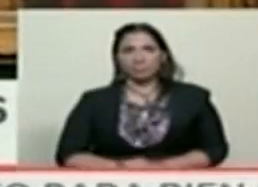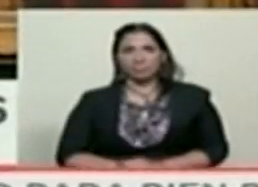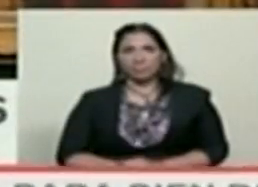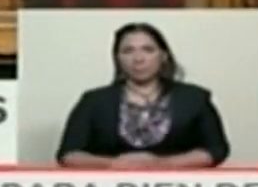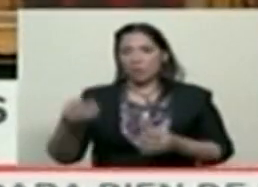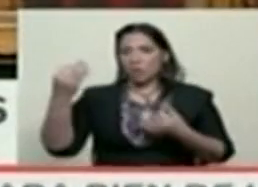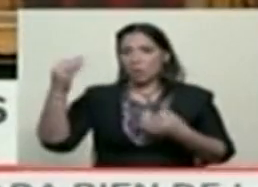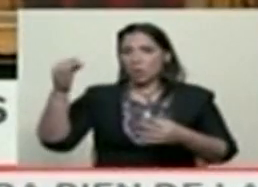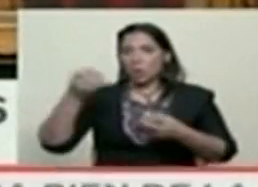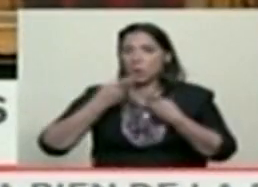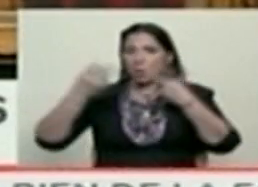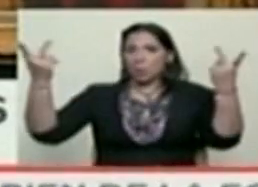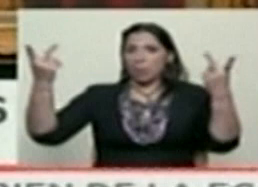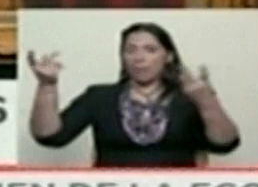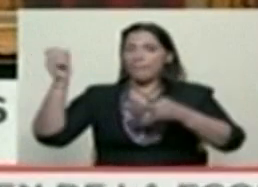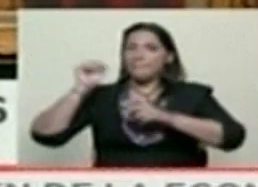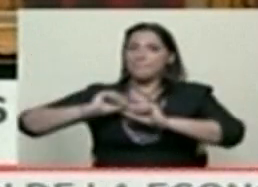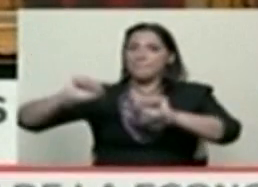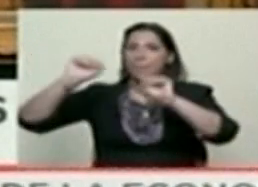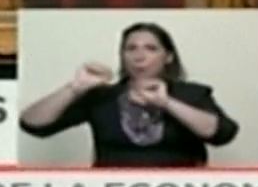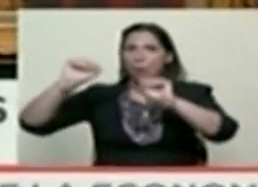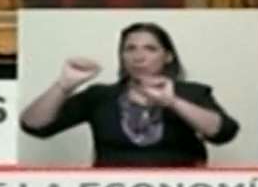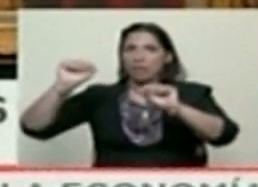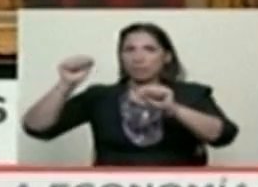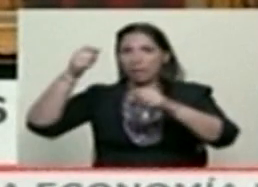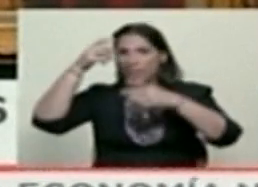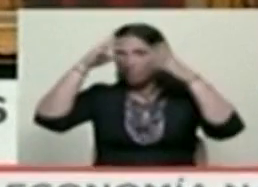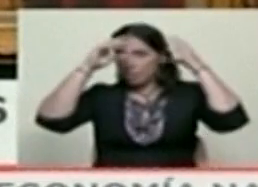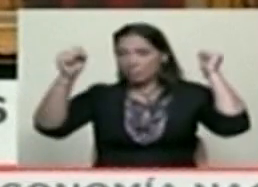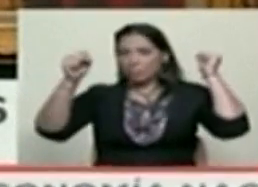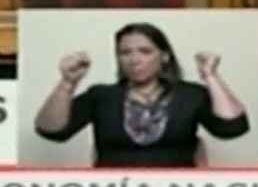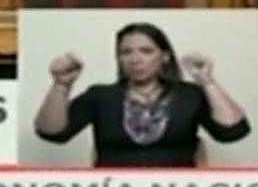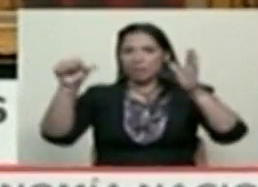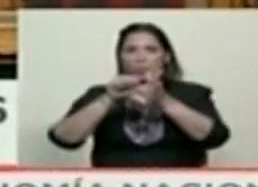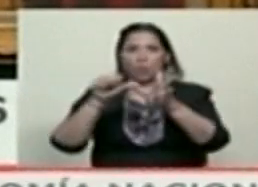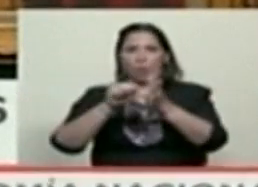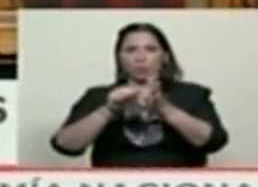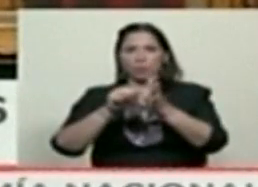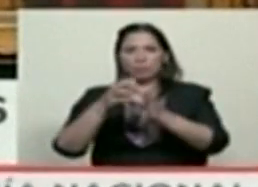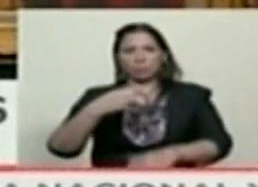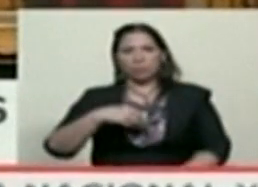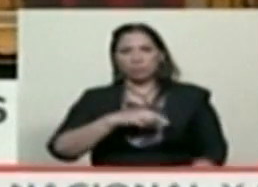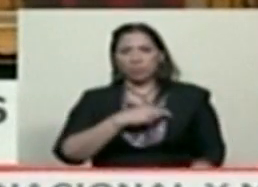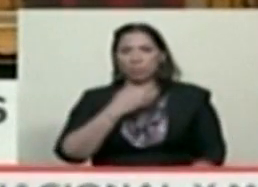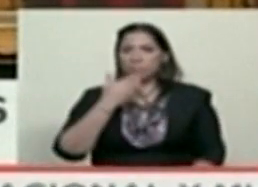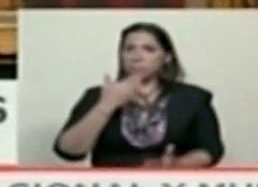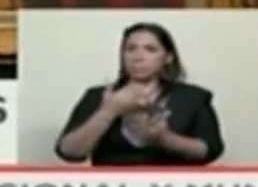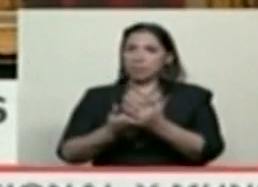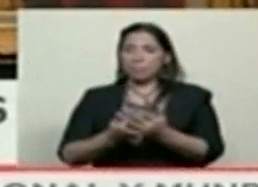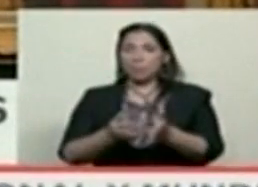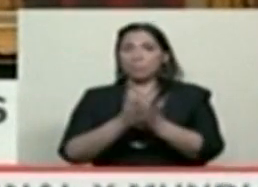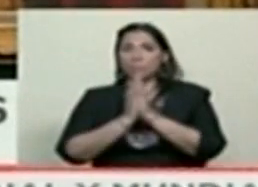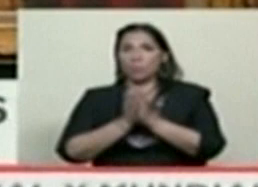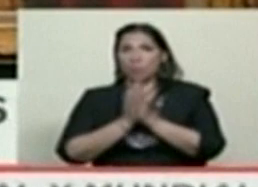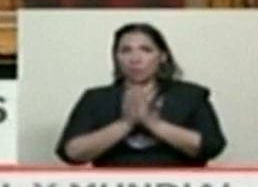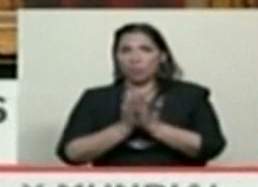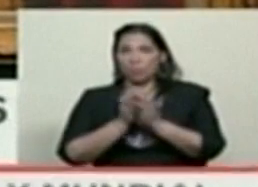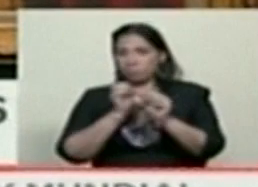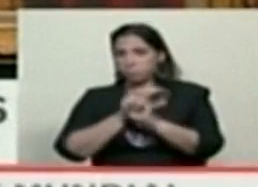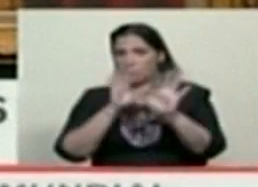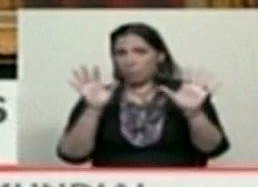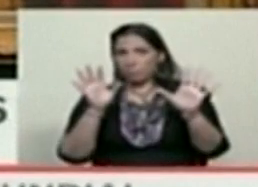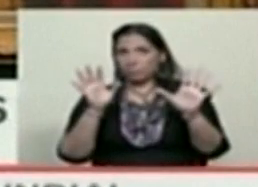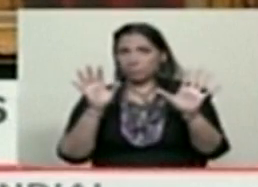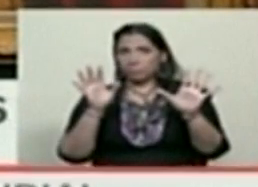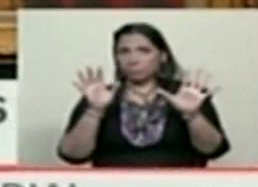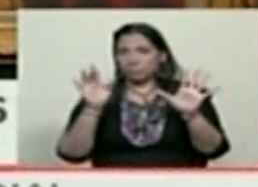protesta diplomática donde le exigimos una rectificación de